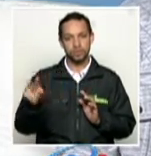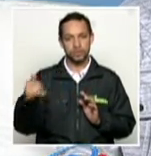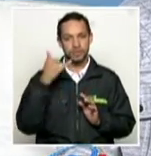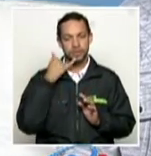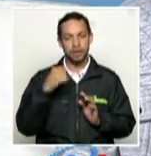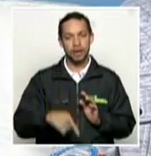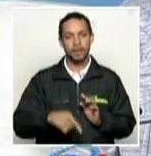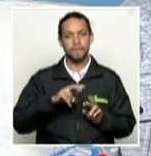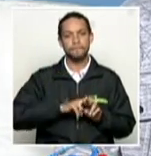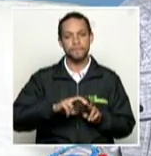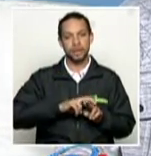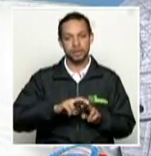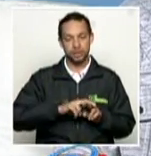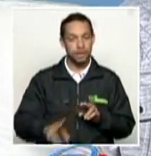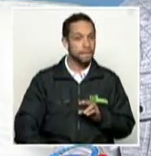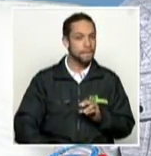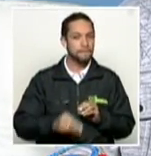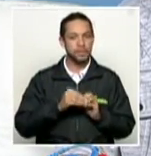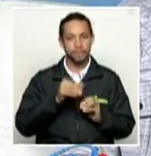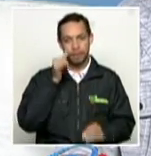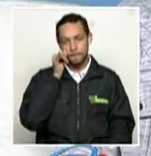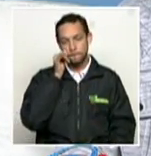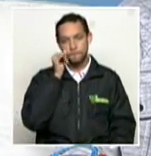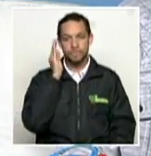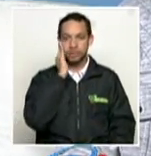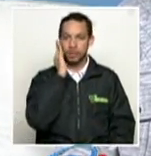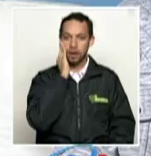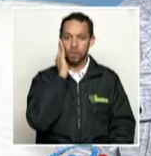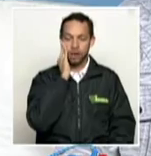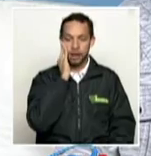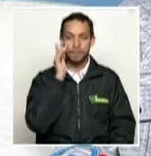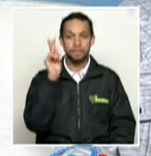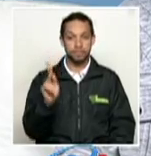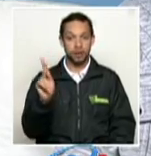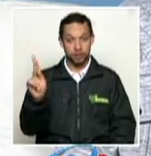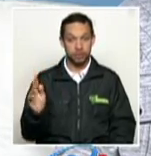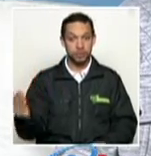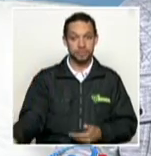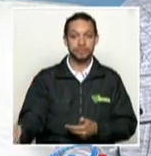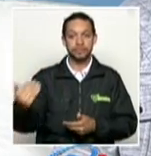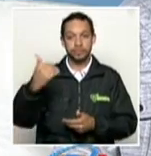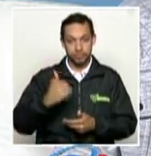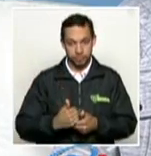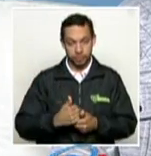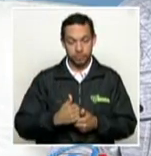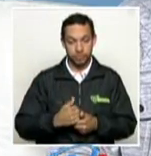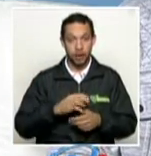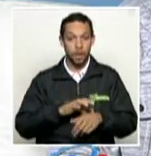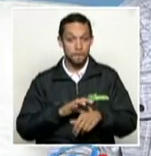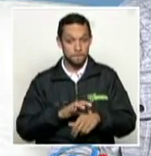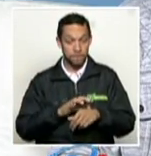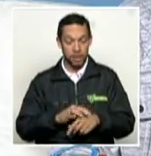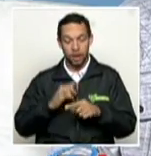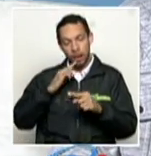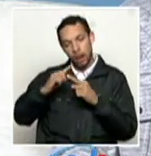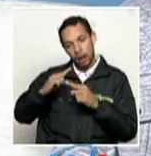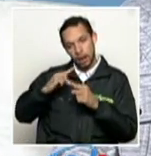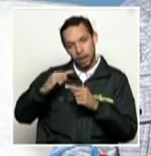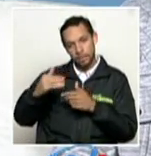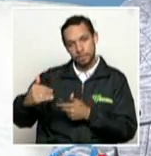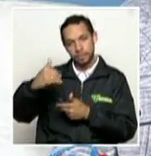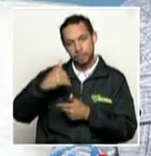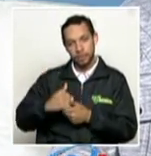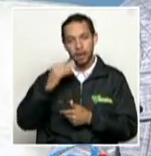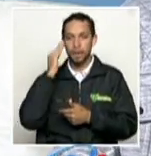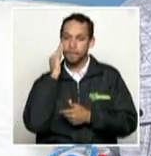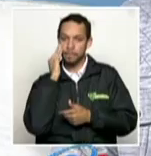018-127-222. Pero si tenemos videos testimoniales de lo que sucede en el consultorio del doctor Jorge